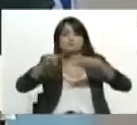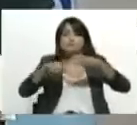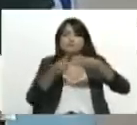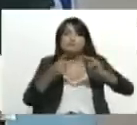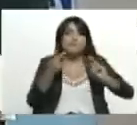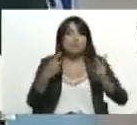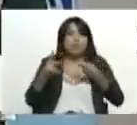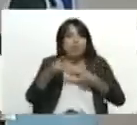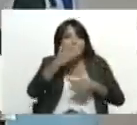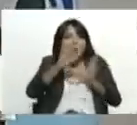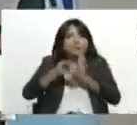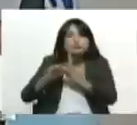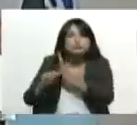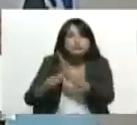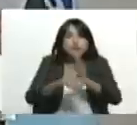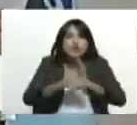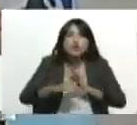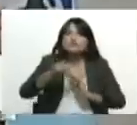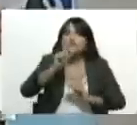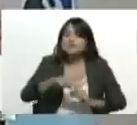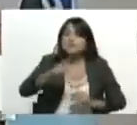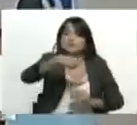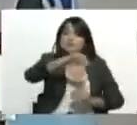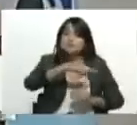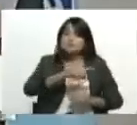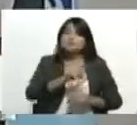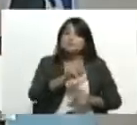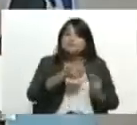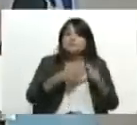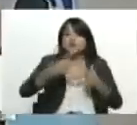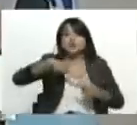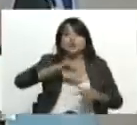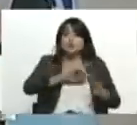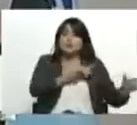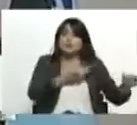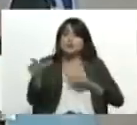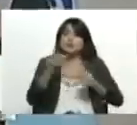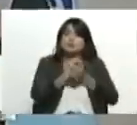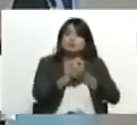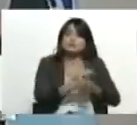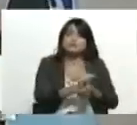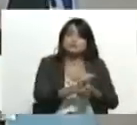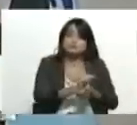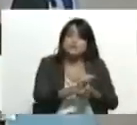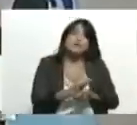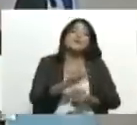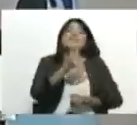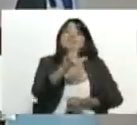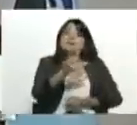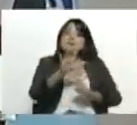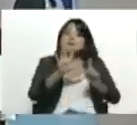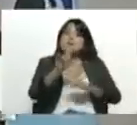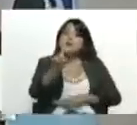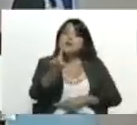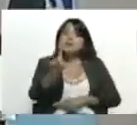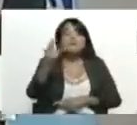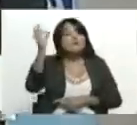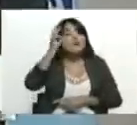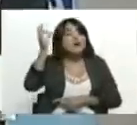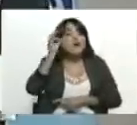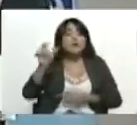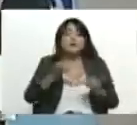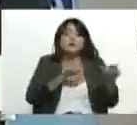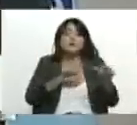desviaron del camino correcto estas cifras históricas trescientos sesenta y un Fiscales procesados